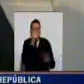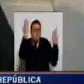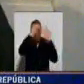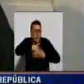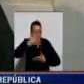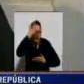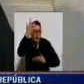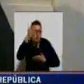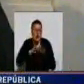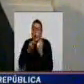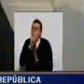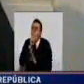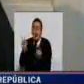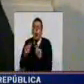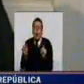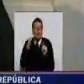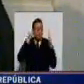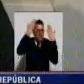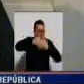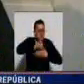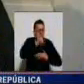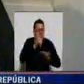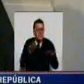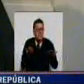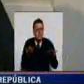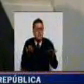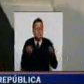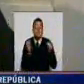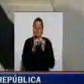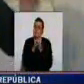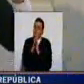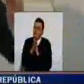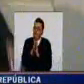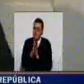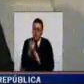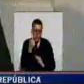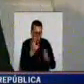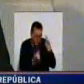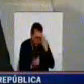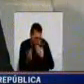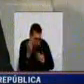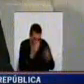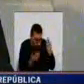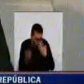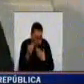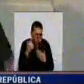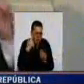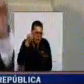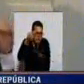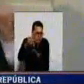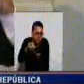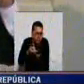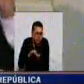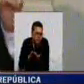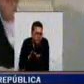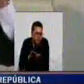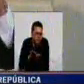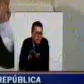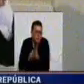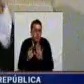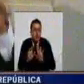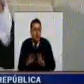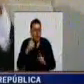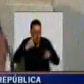Son preguntas que hay que hacerse. Pero además, con esta anotación, revisamos cuidadosamente las notas de los